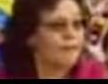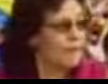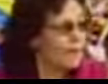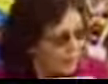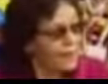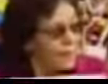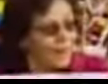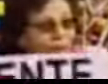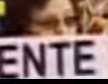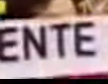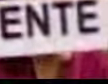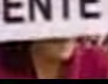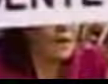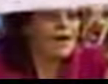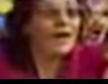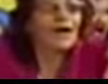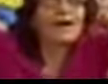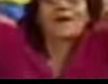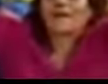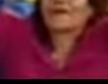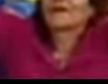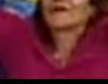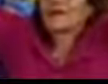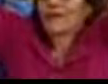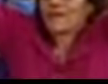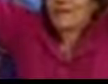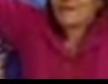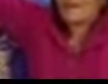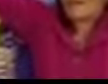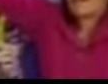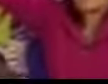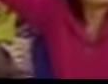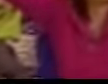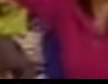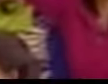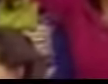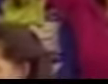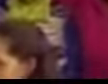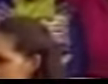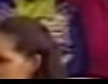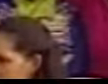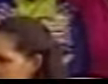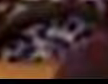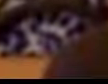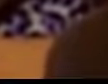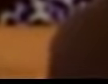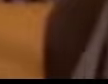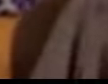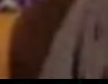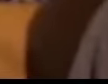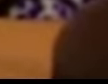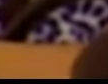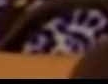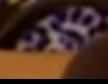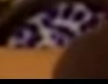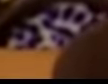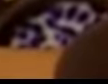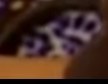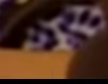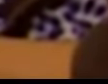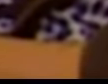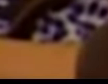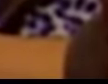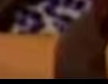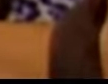Gracias por el cariño con que nos trataron el día martes que caímos por ahí. Y la reina, mire, semejante reina más, la reina de